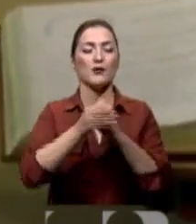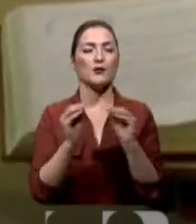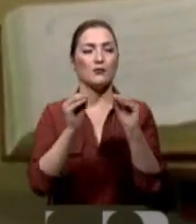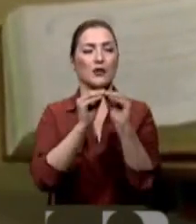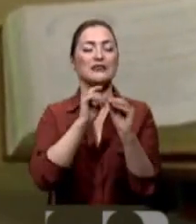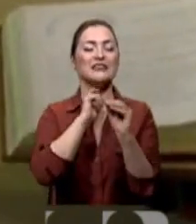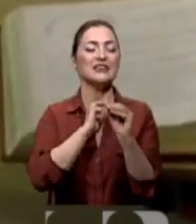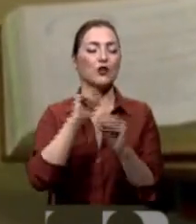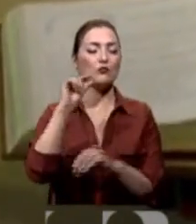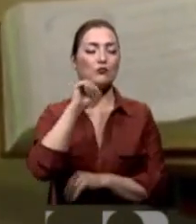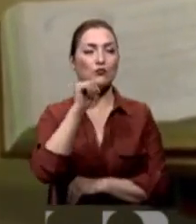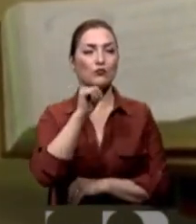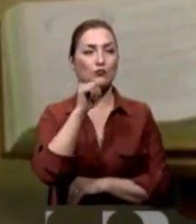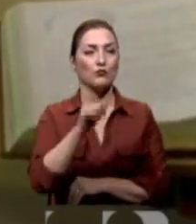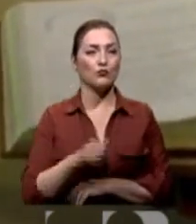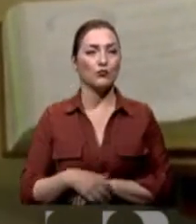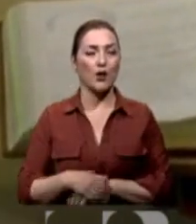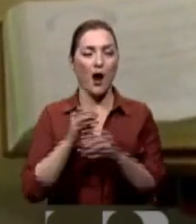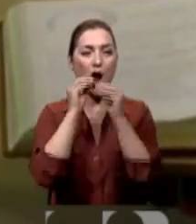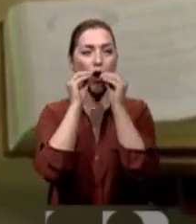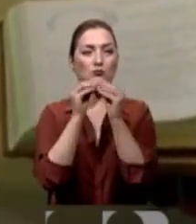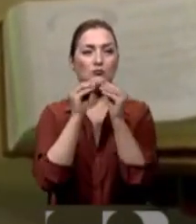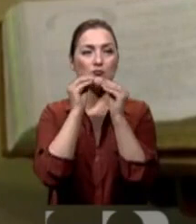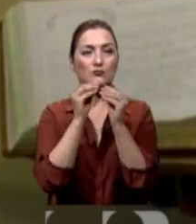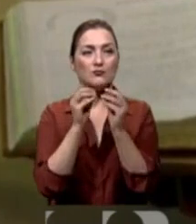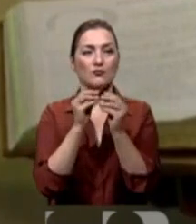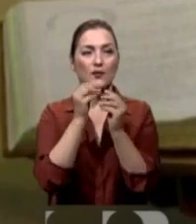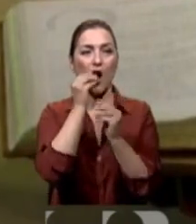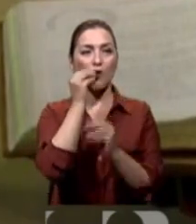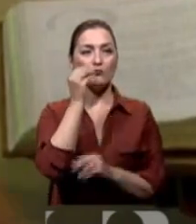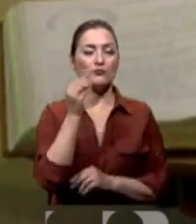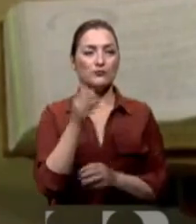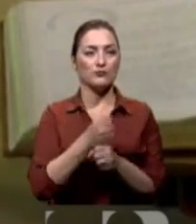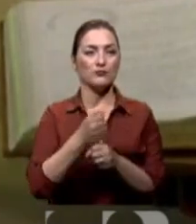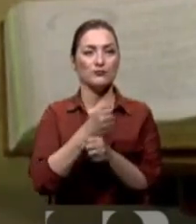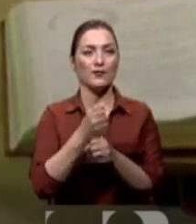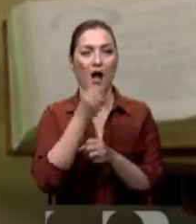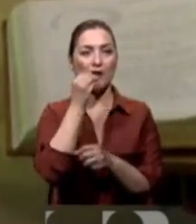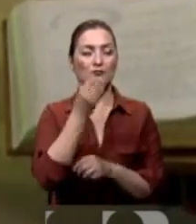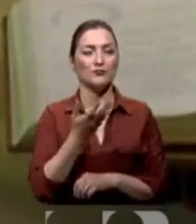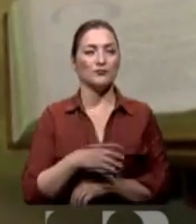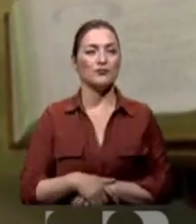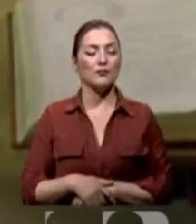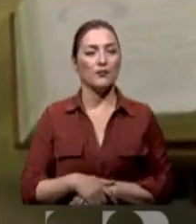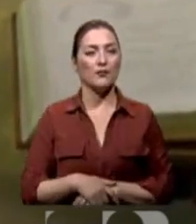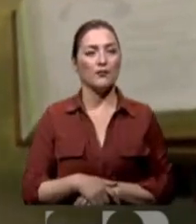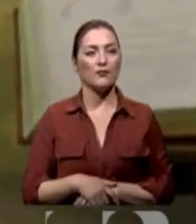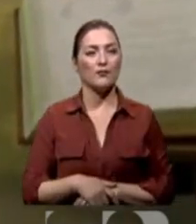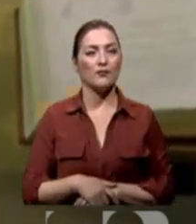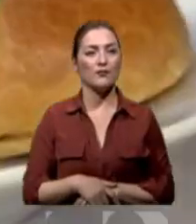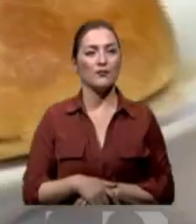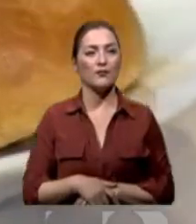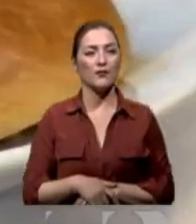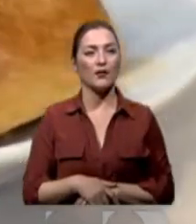esa resequedad por el café, pero la masa está bastante rica, bastante perfumada, o sea, si es de café, que sepa a café, ¿ya? Y la crema